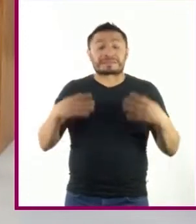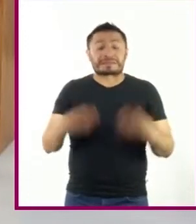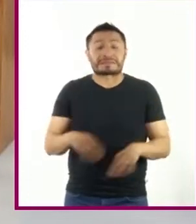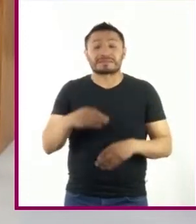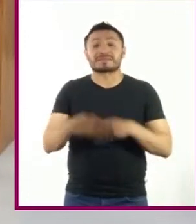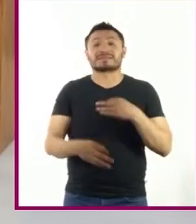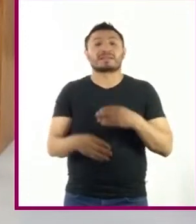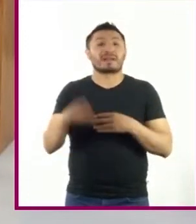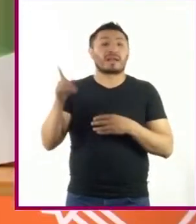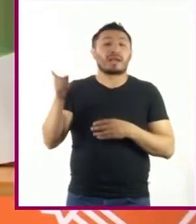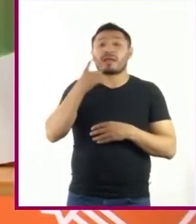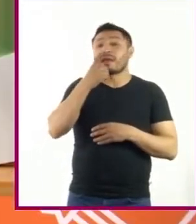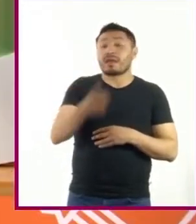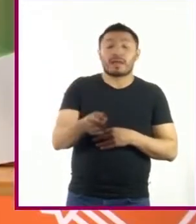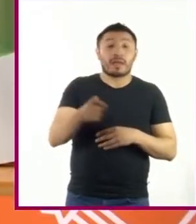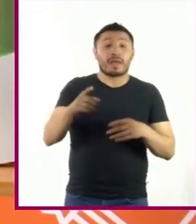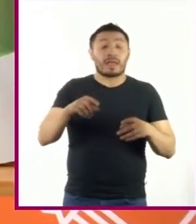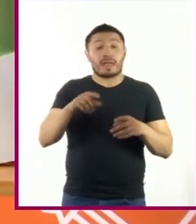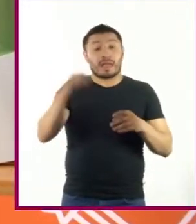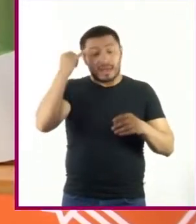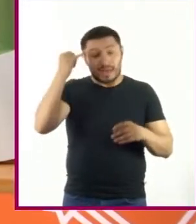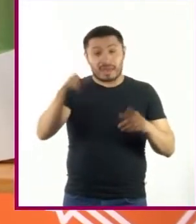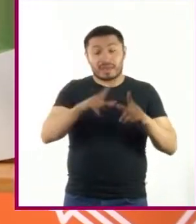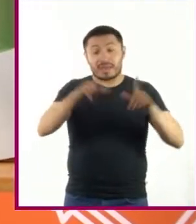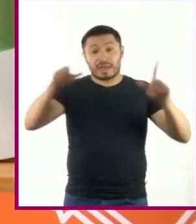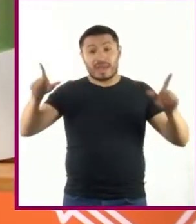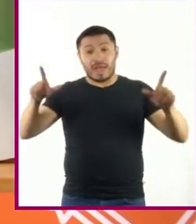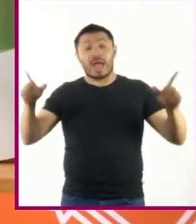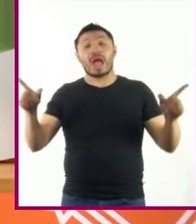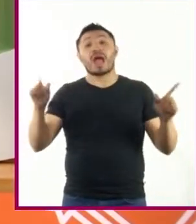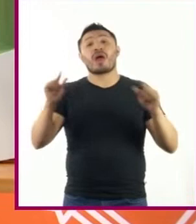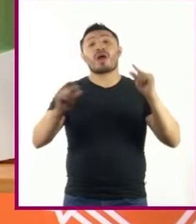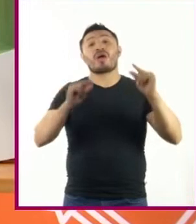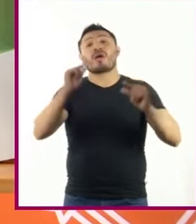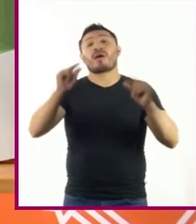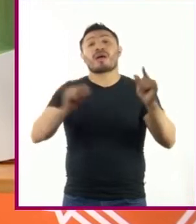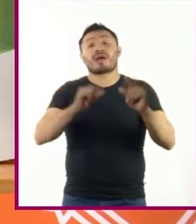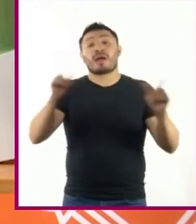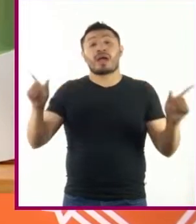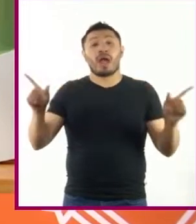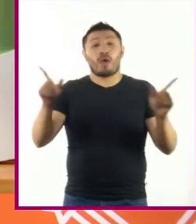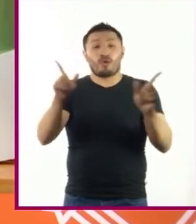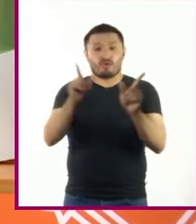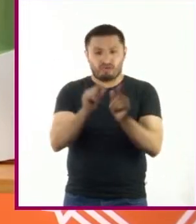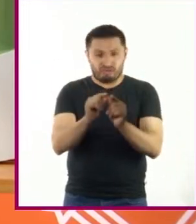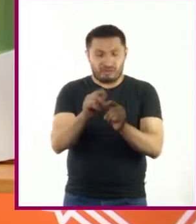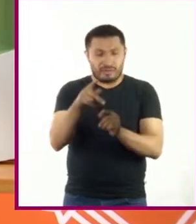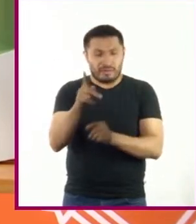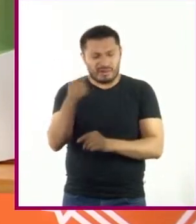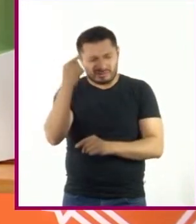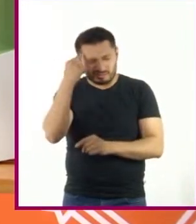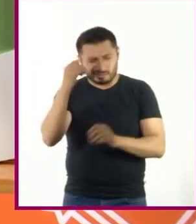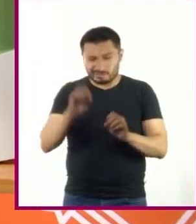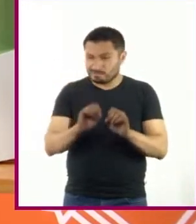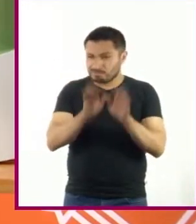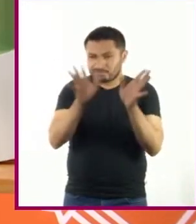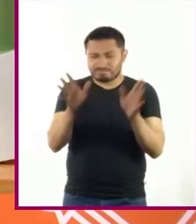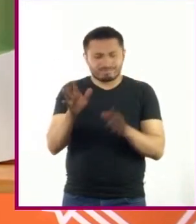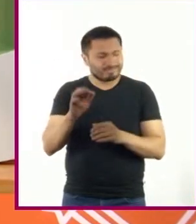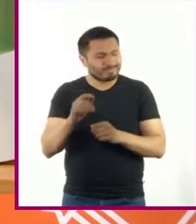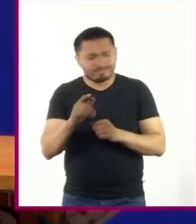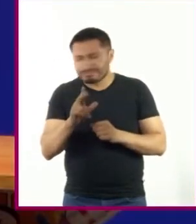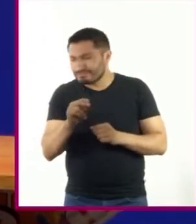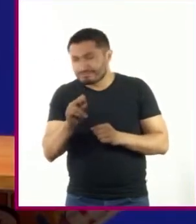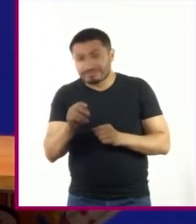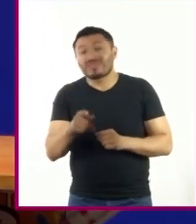Pues decían que ir de lo general a lo particular. Pero no me queda claro qué quiere